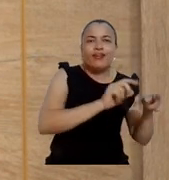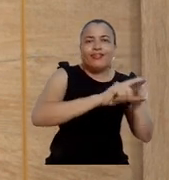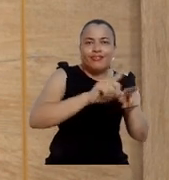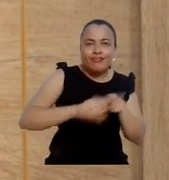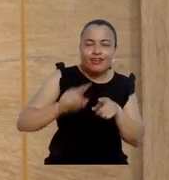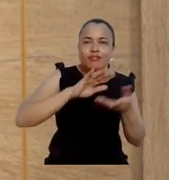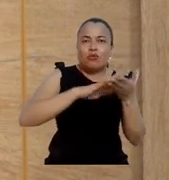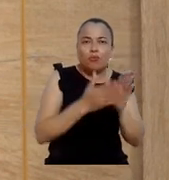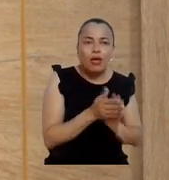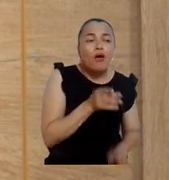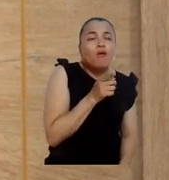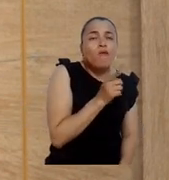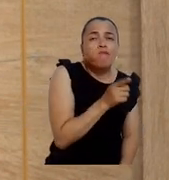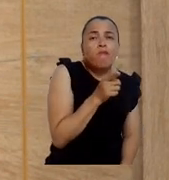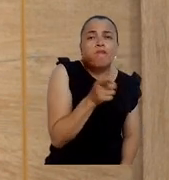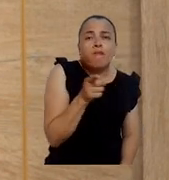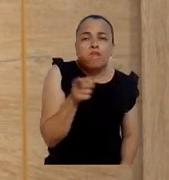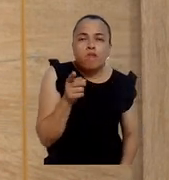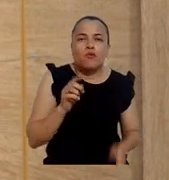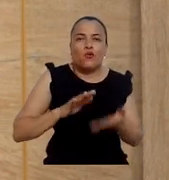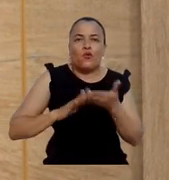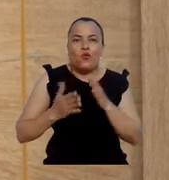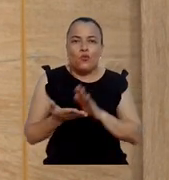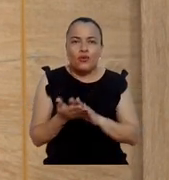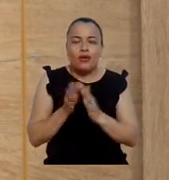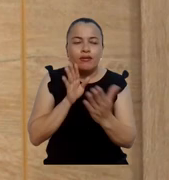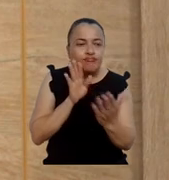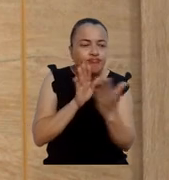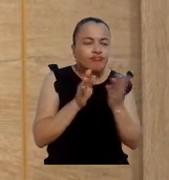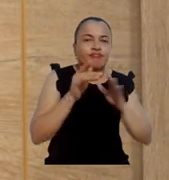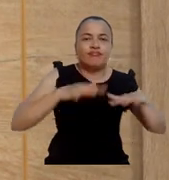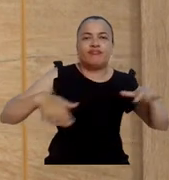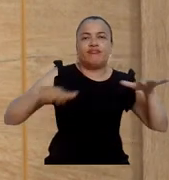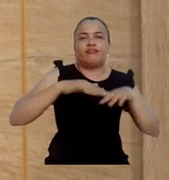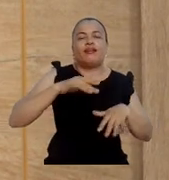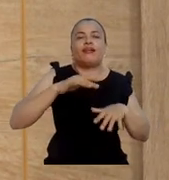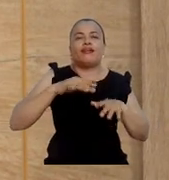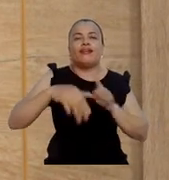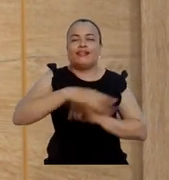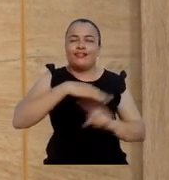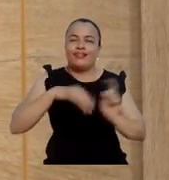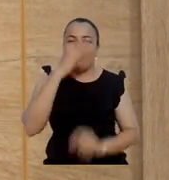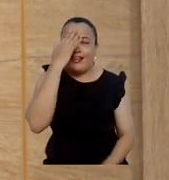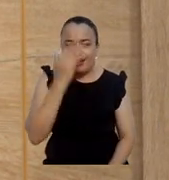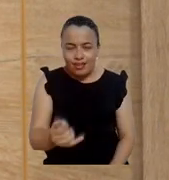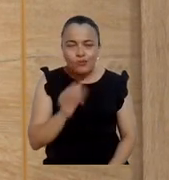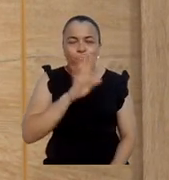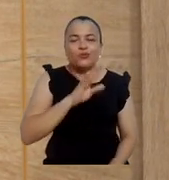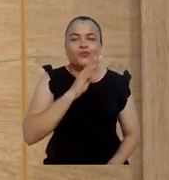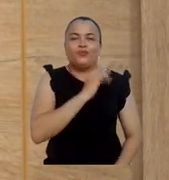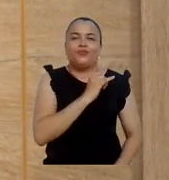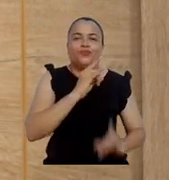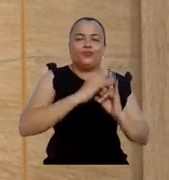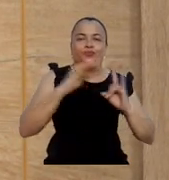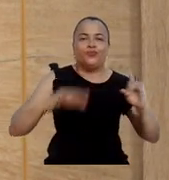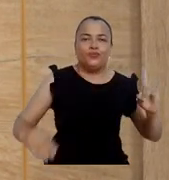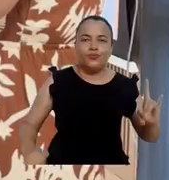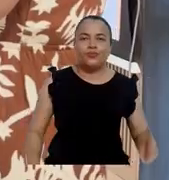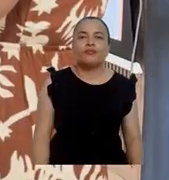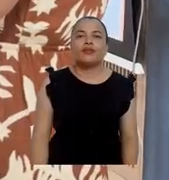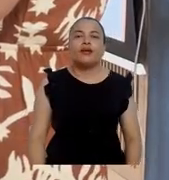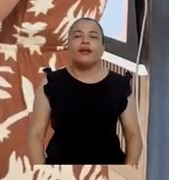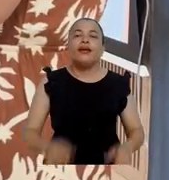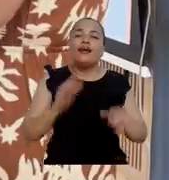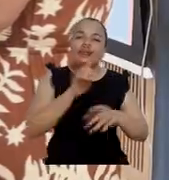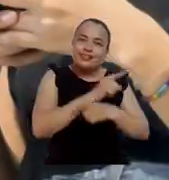enlaces de las diferentes comunidades con esas comunidades, acercando esas comunidades al entorno académico y universitario de la Universidad del Magdalena.